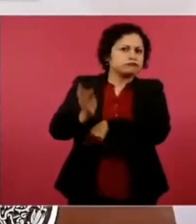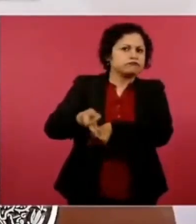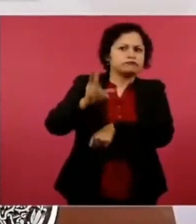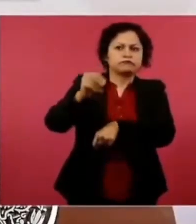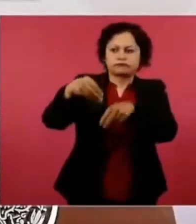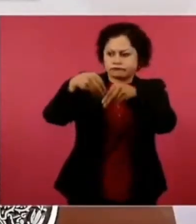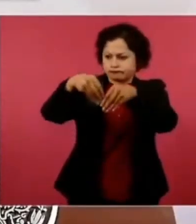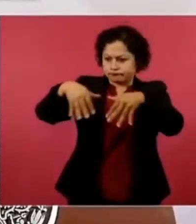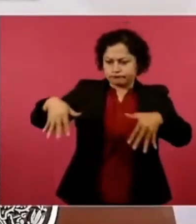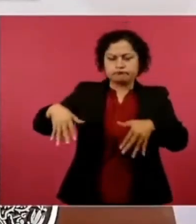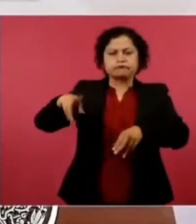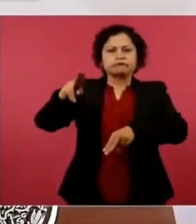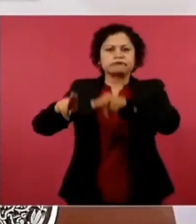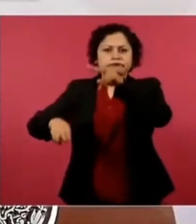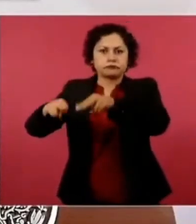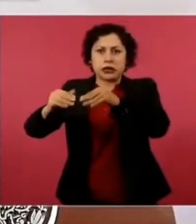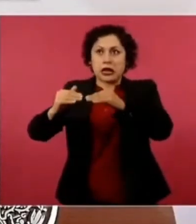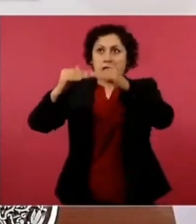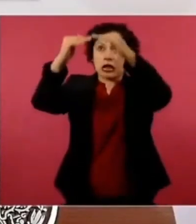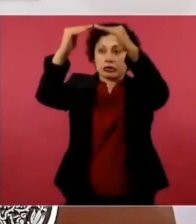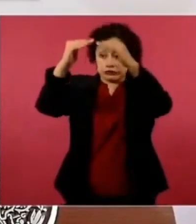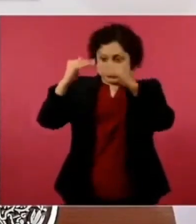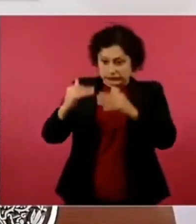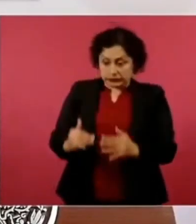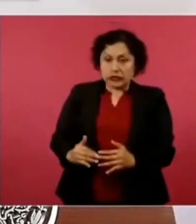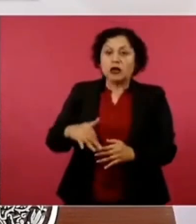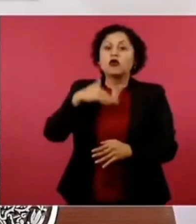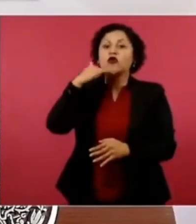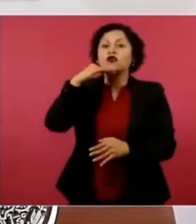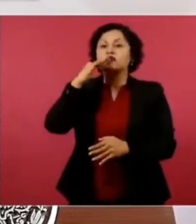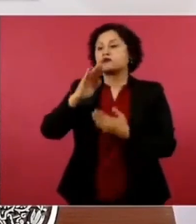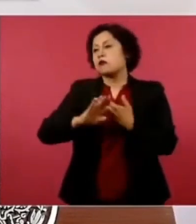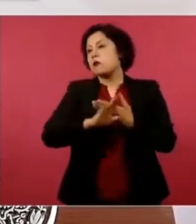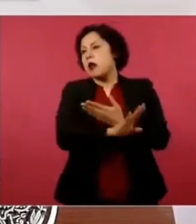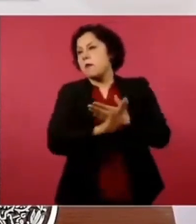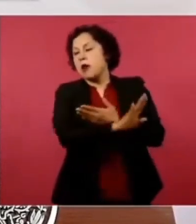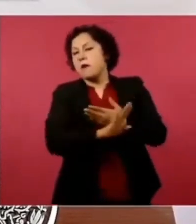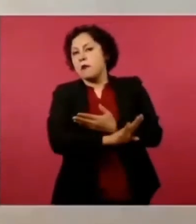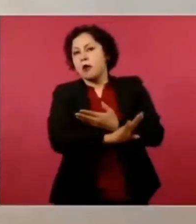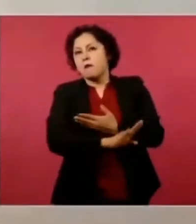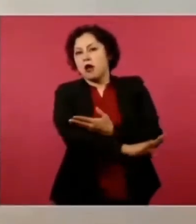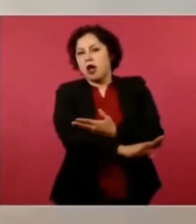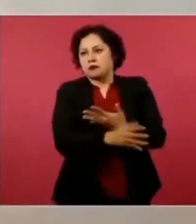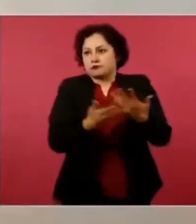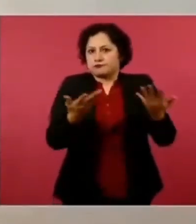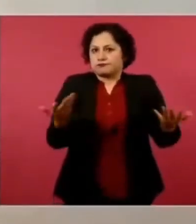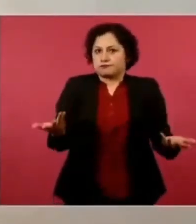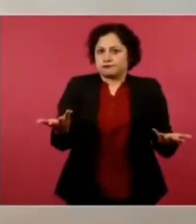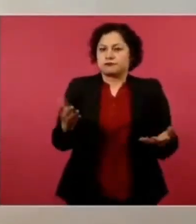ni arriba ni abajo. Por ejemplo, ¿qué no era corrupción?